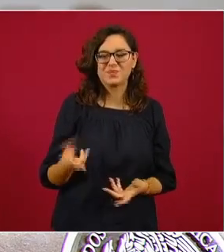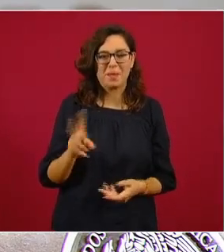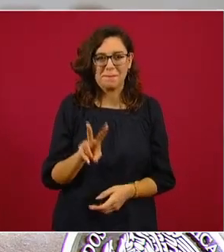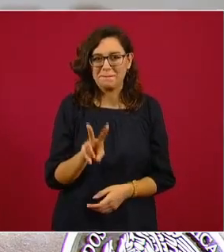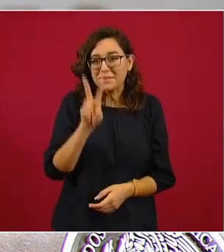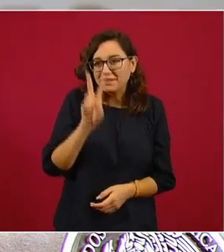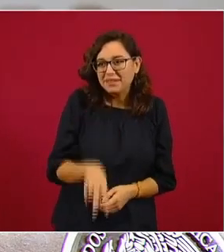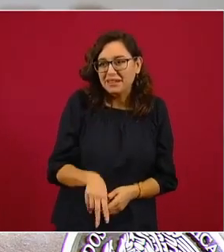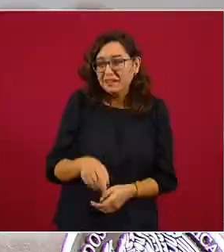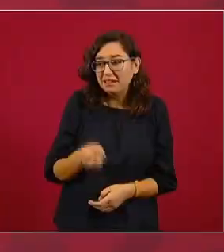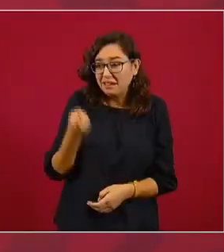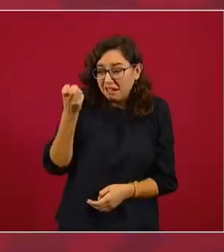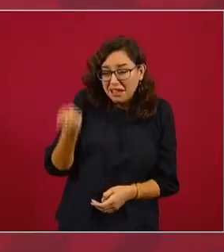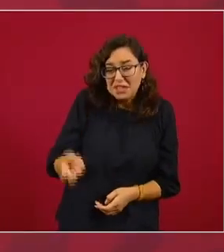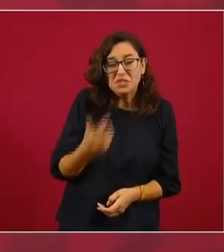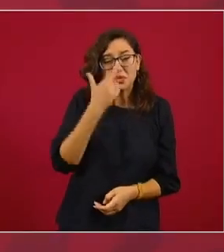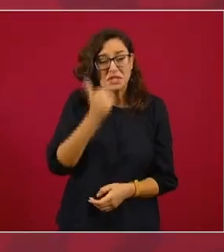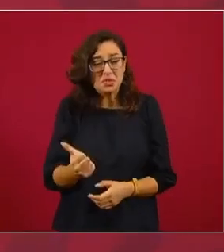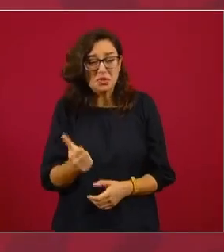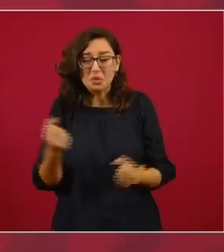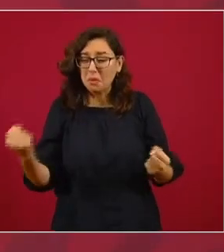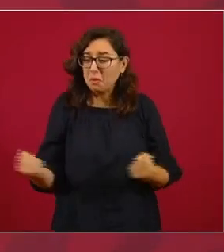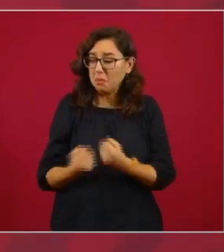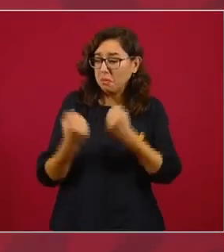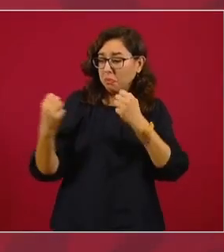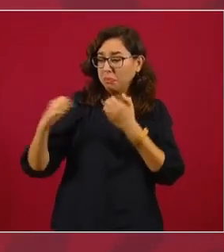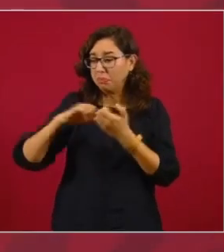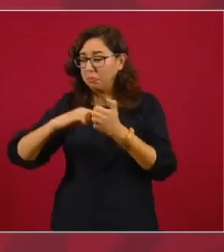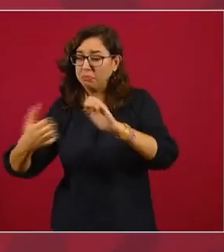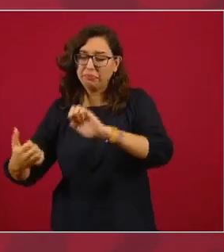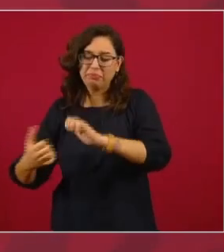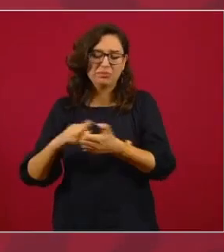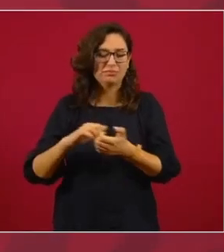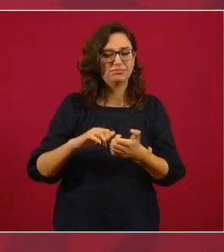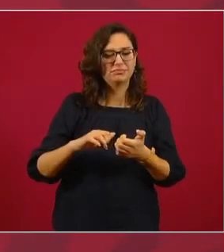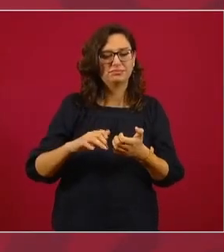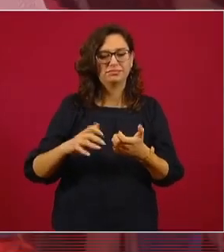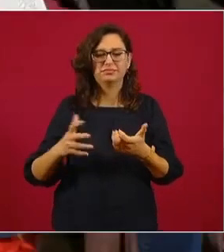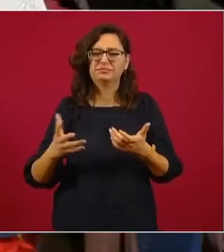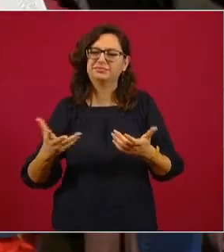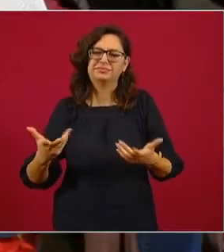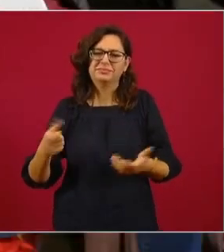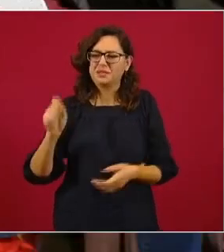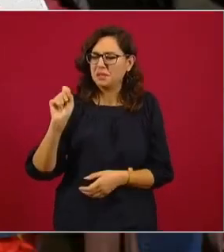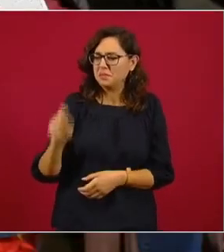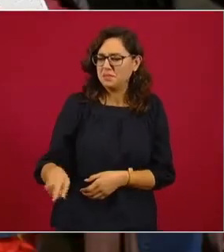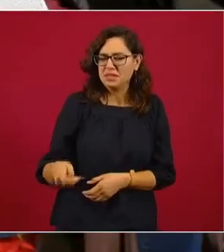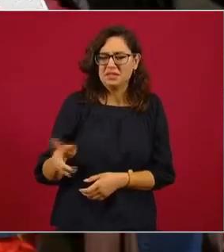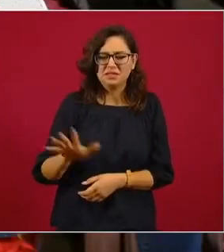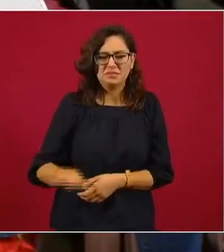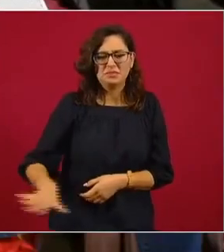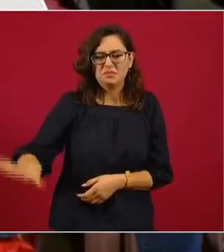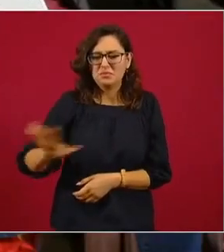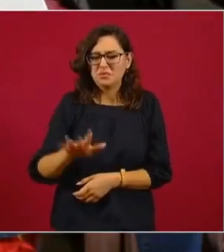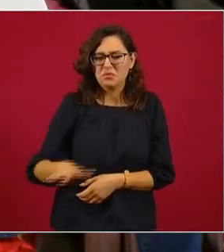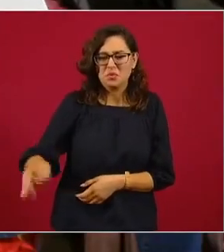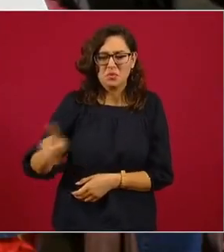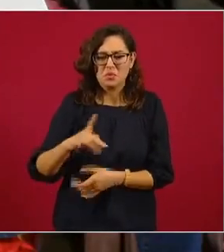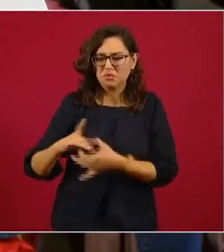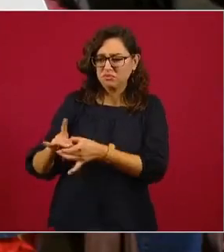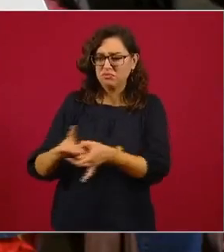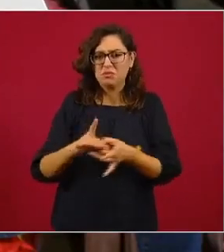motivo para que haya enfrentamientos entre hermanos, entre el mismo